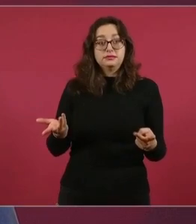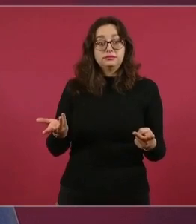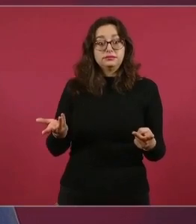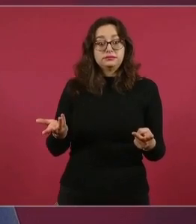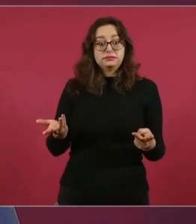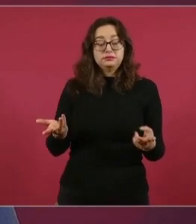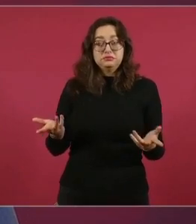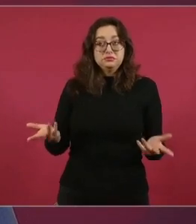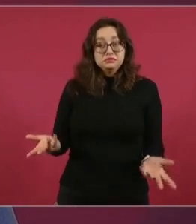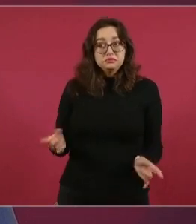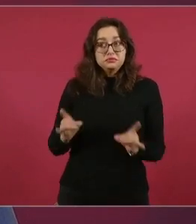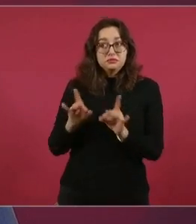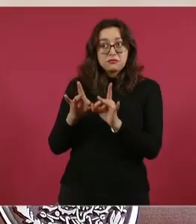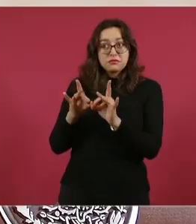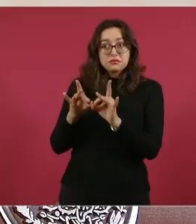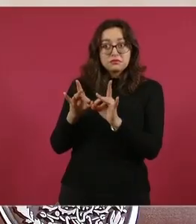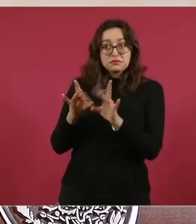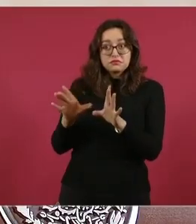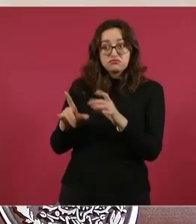y